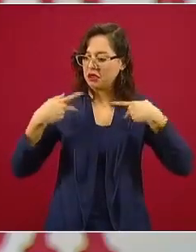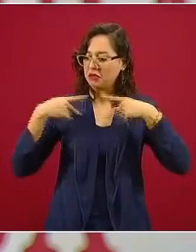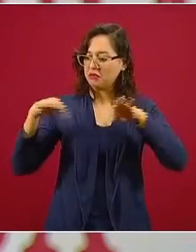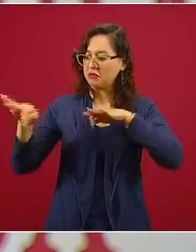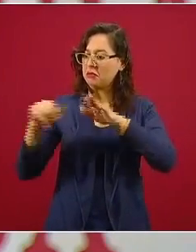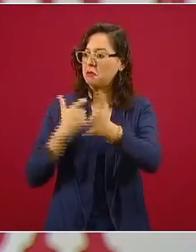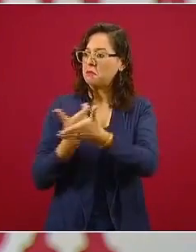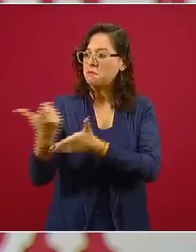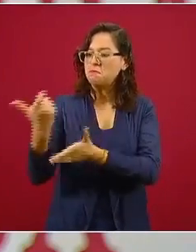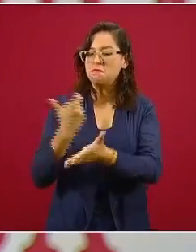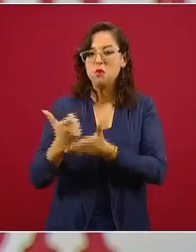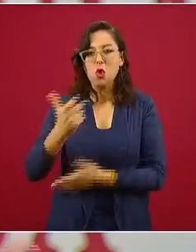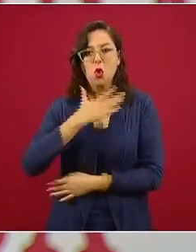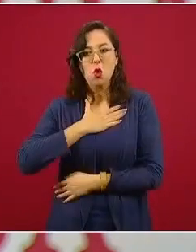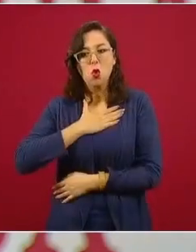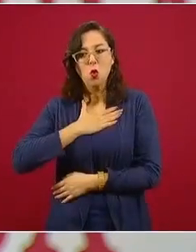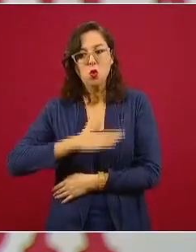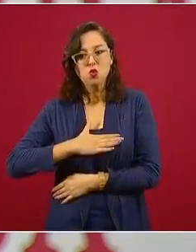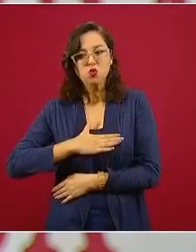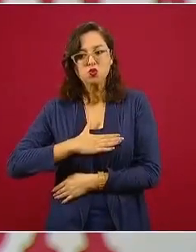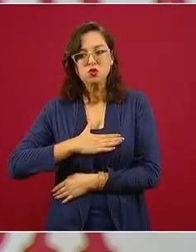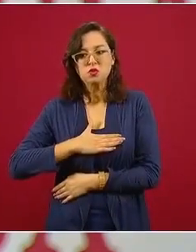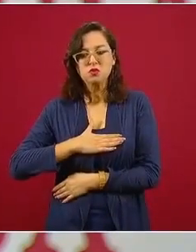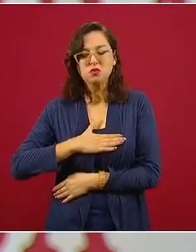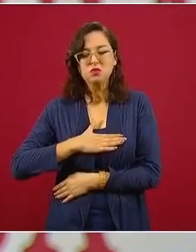competitivos y en que el trabajo gane,